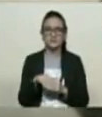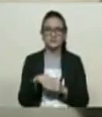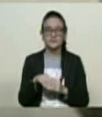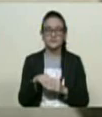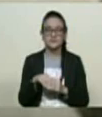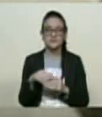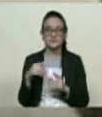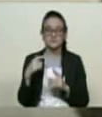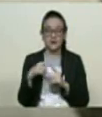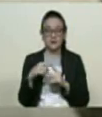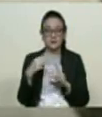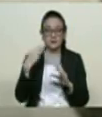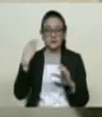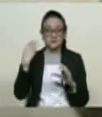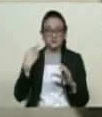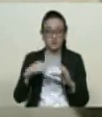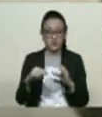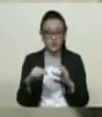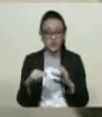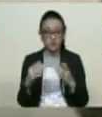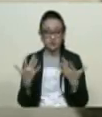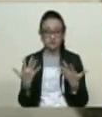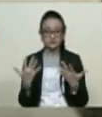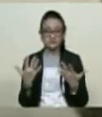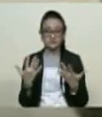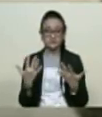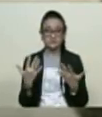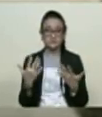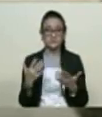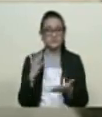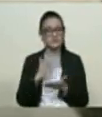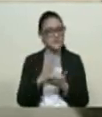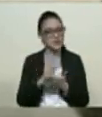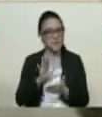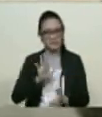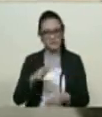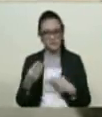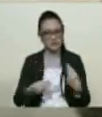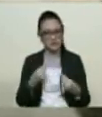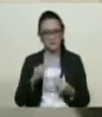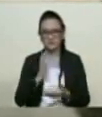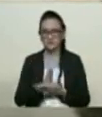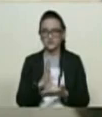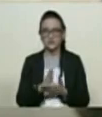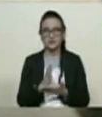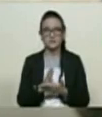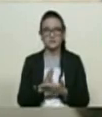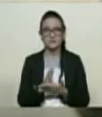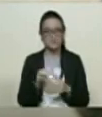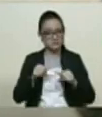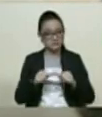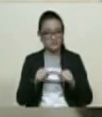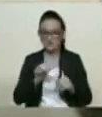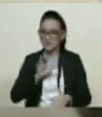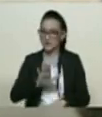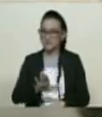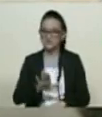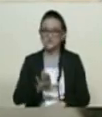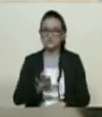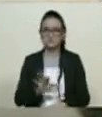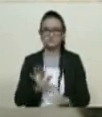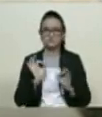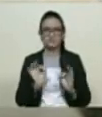transmisión, allí se genera, y esto siempre lo hemos hecho, y por supuesto lo mantenemos. Es muy